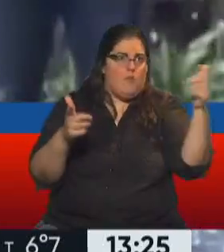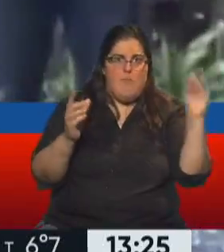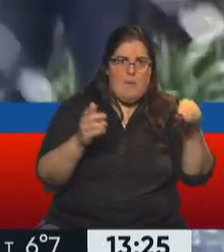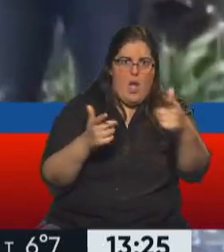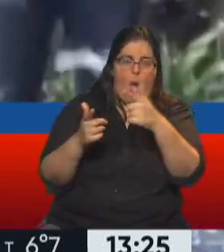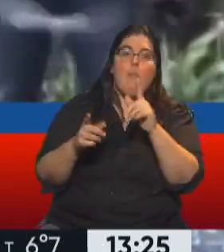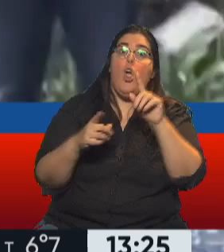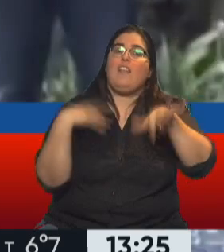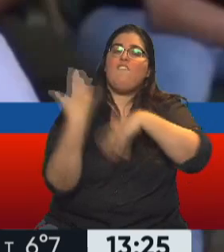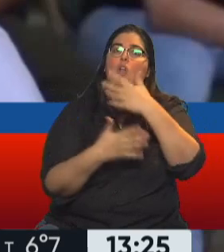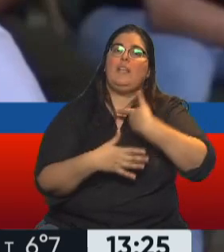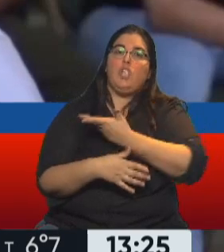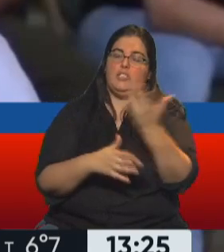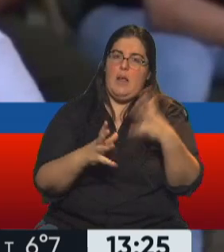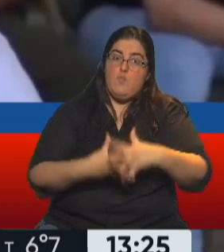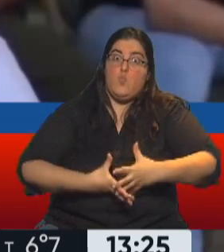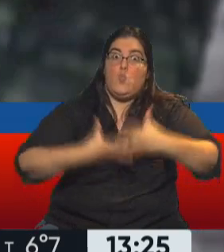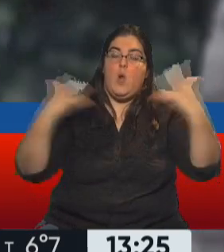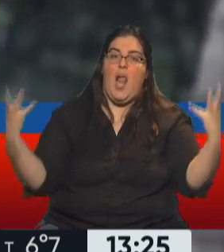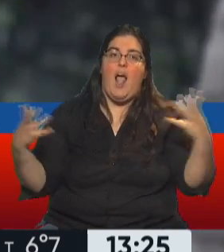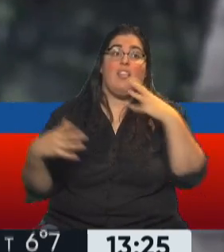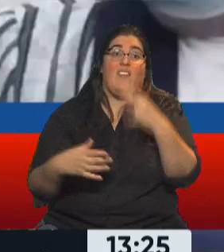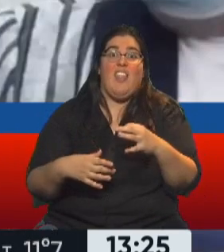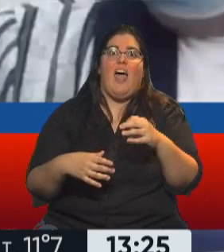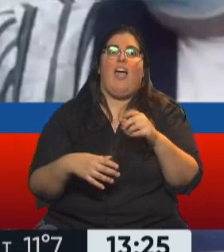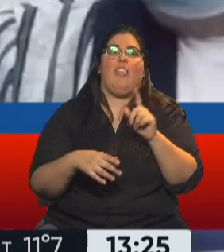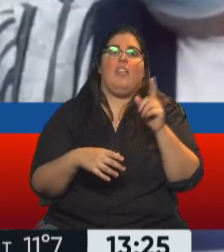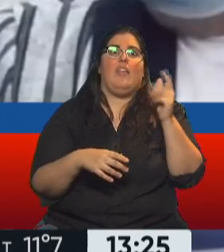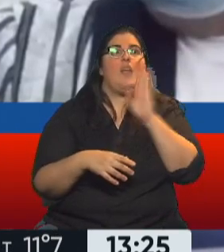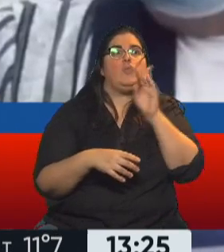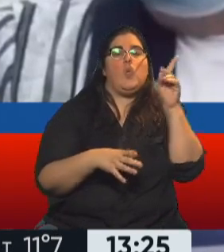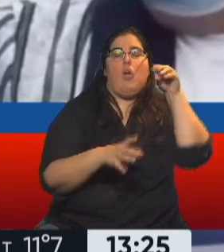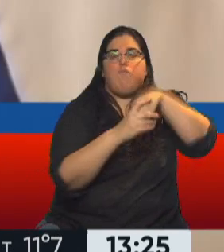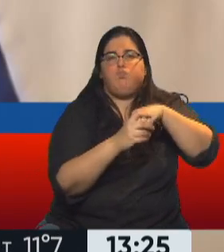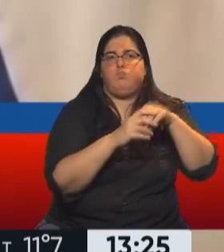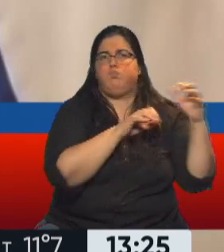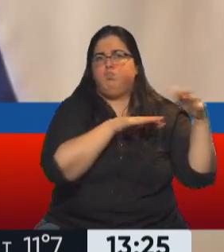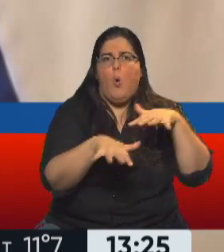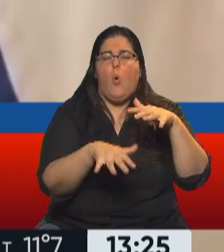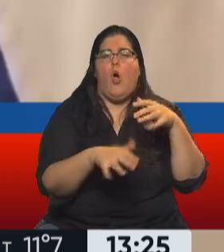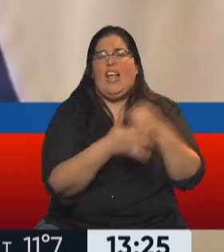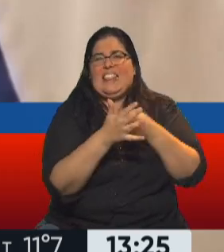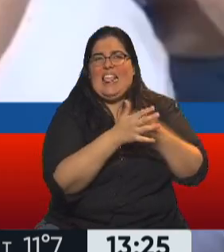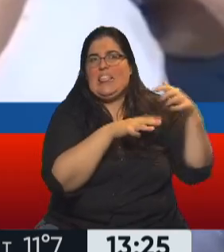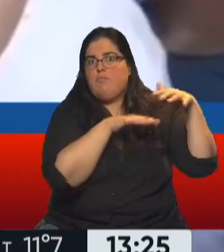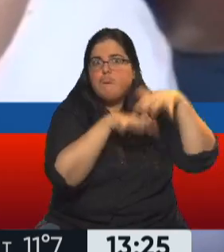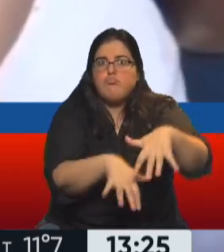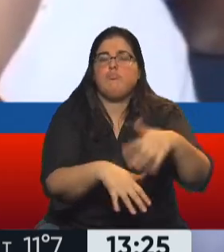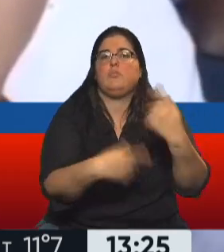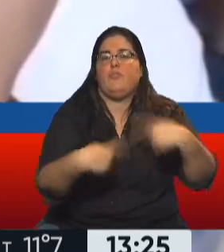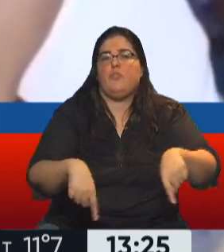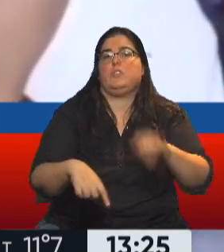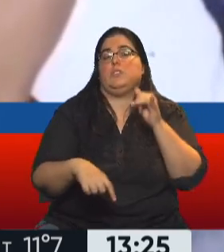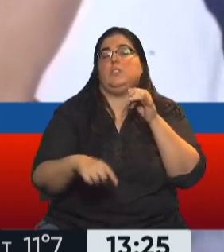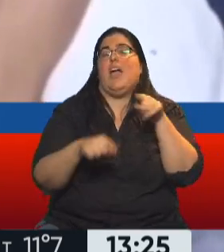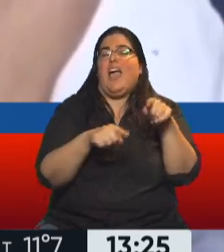social gigantesca, de inclusión gigantesca, y está efectivamente acosado por Estados Unidos. Hubo invasiones o intentos de invasiones sobre Cuba. Entonces, en ese sentido,